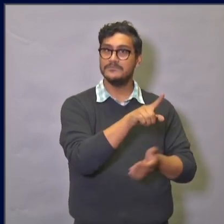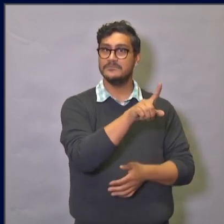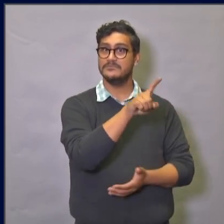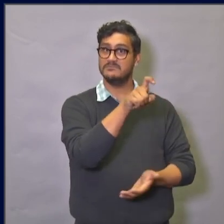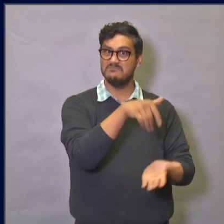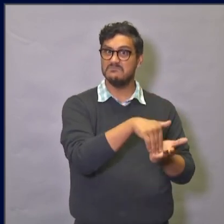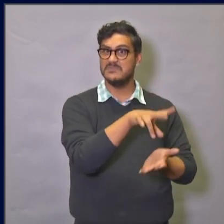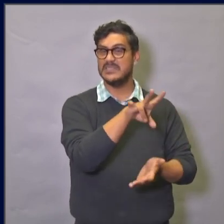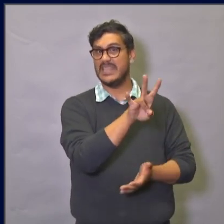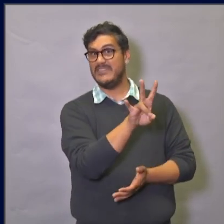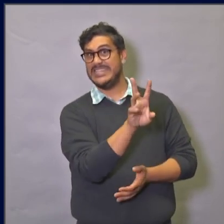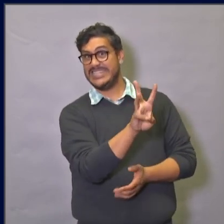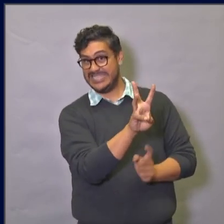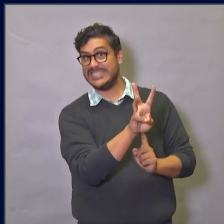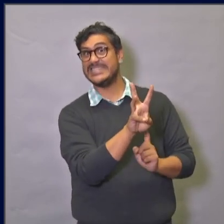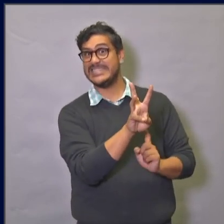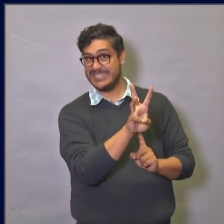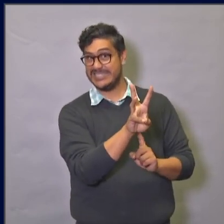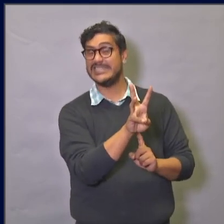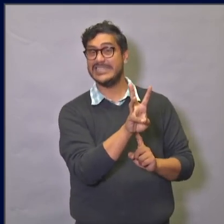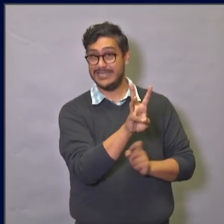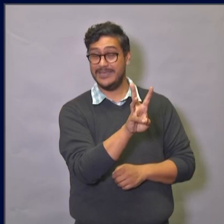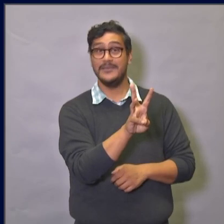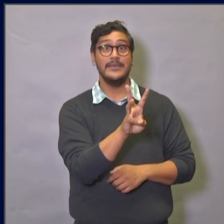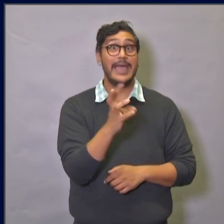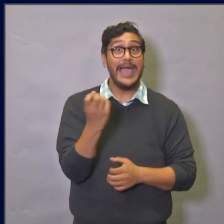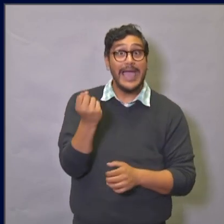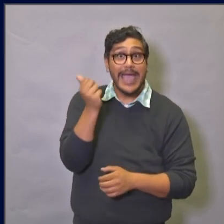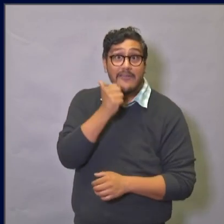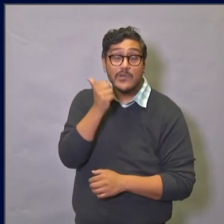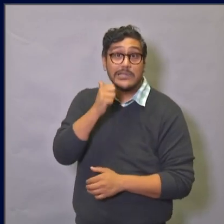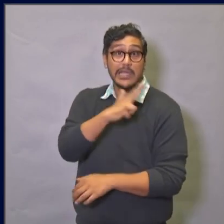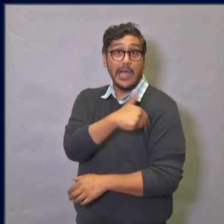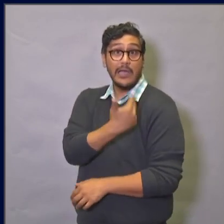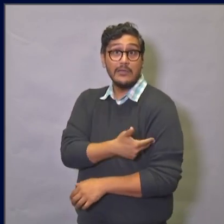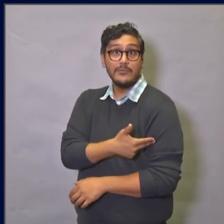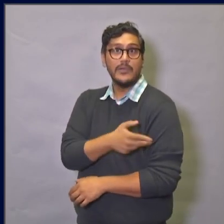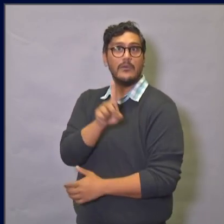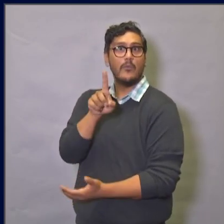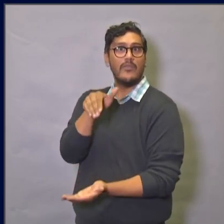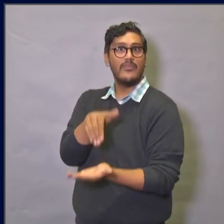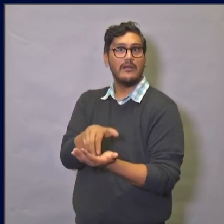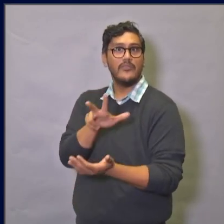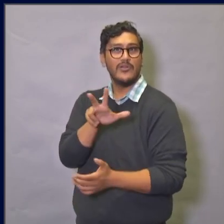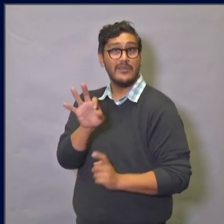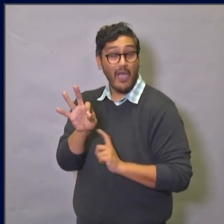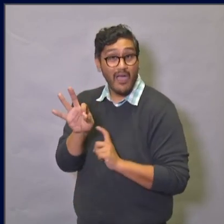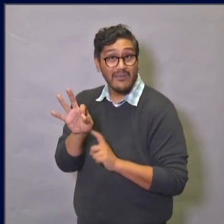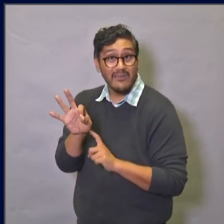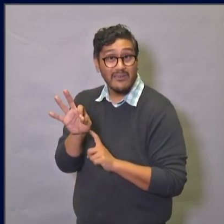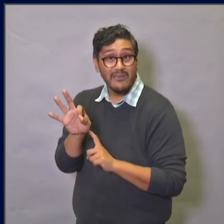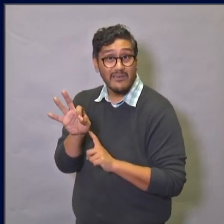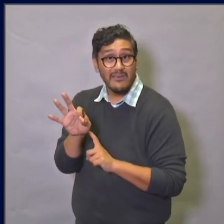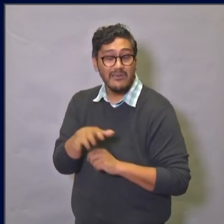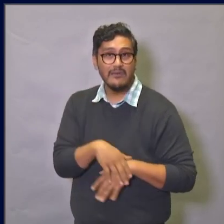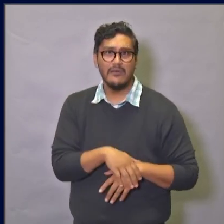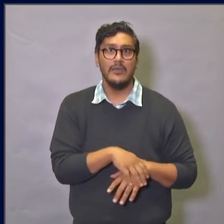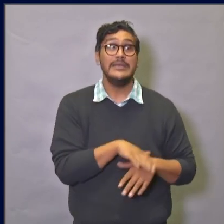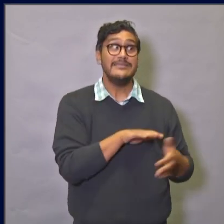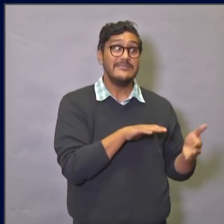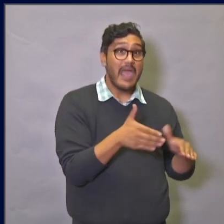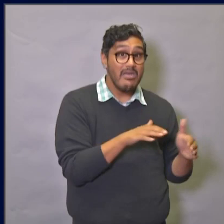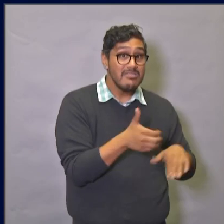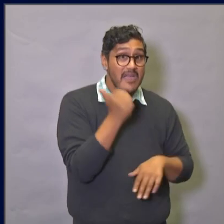1,176. El promedio de hospitalizaciones diarias fue de 1,039. El promedio de